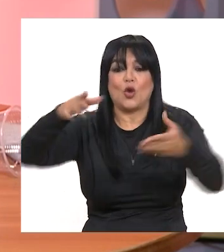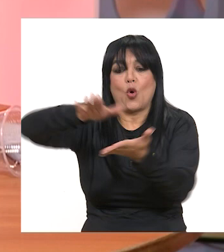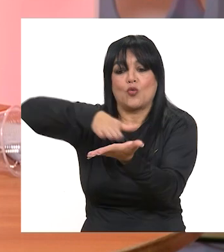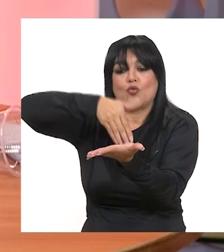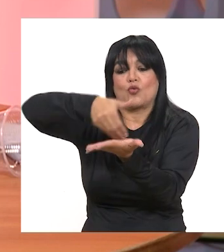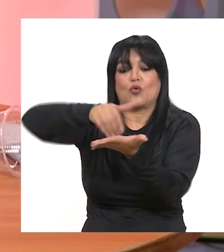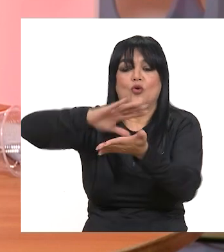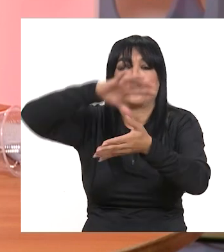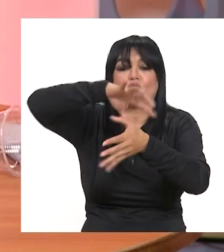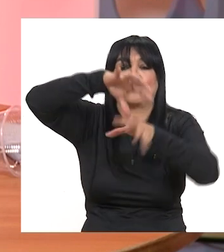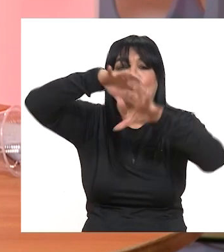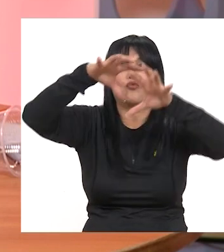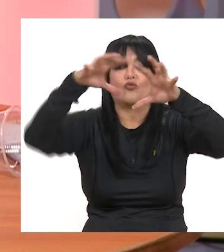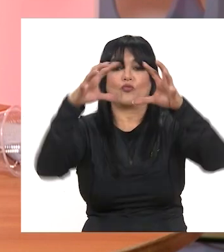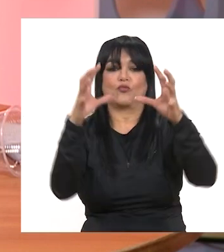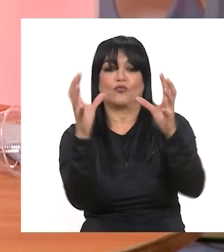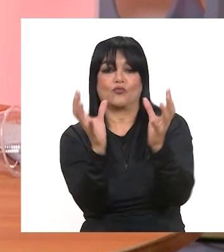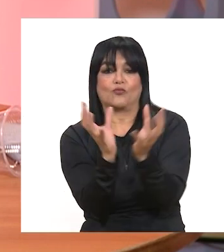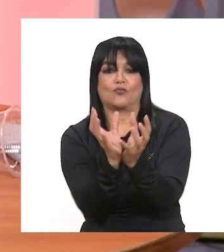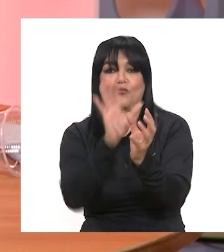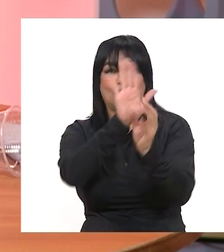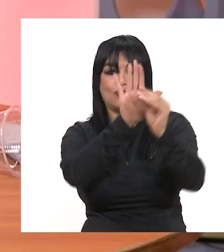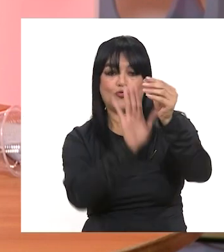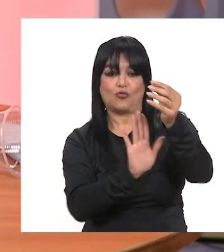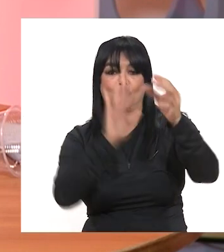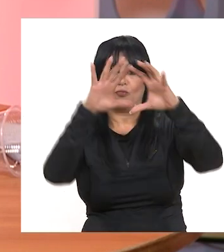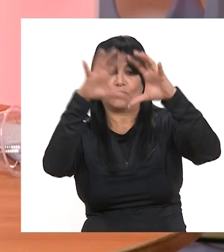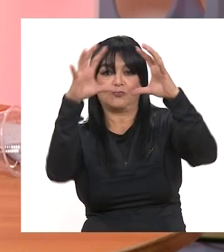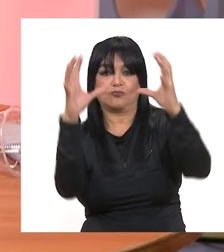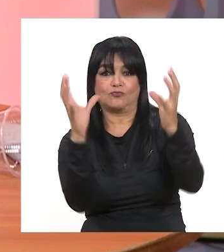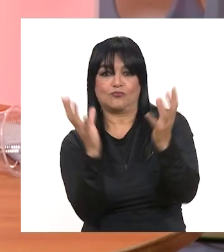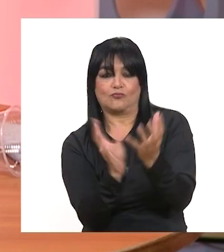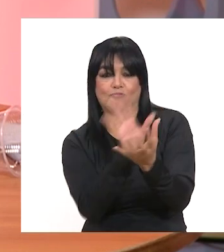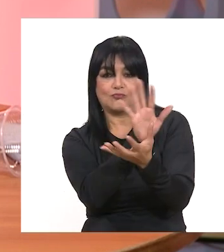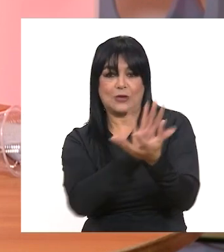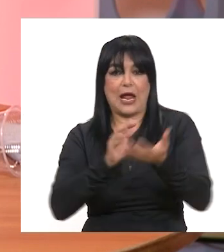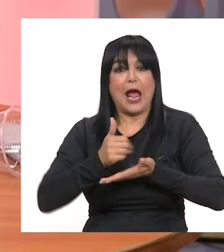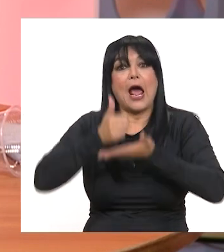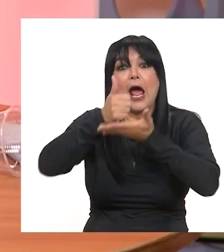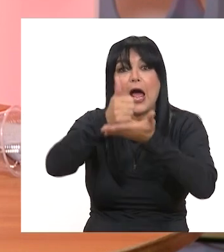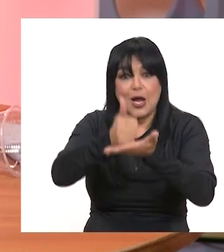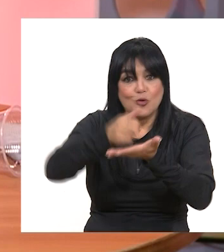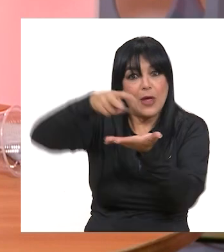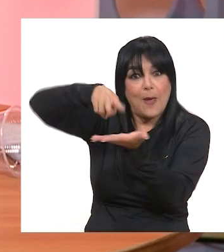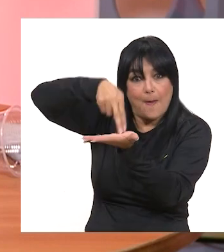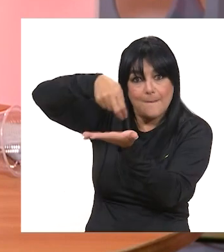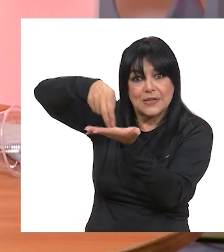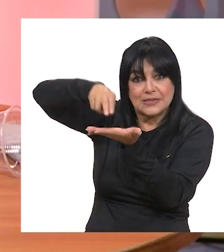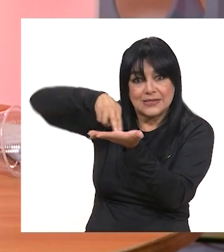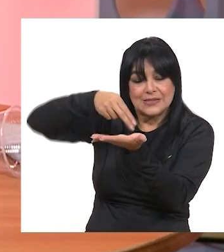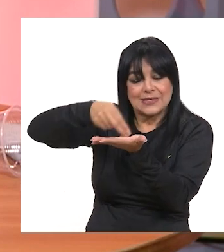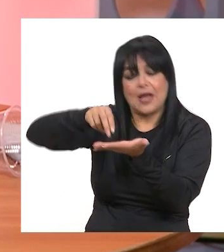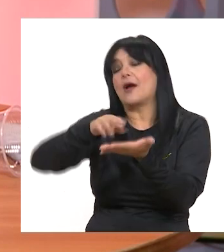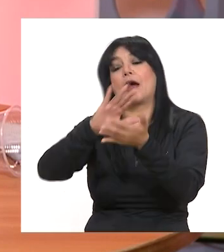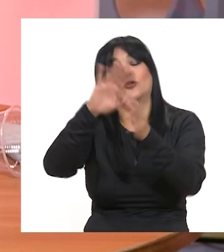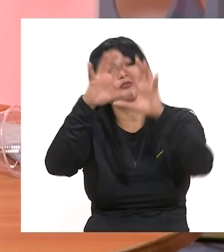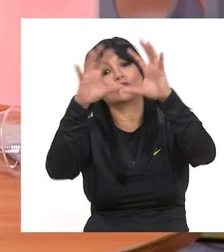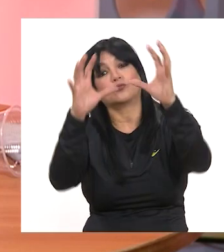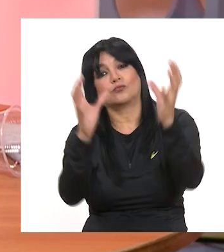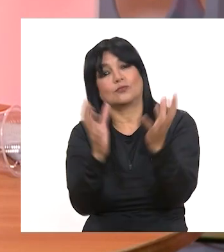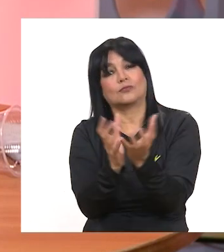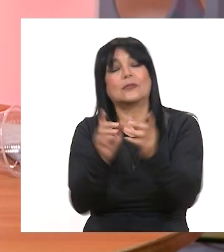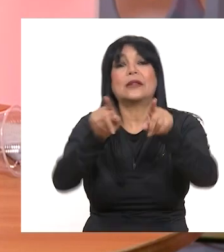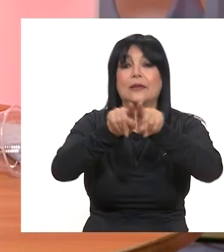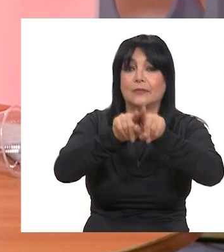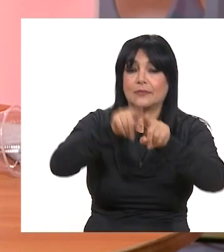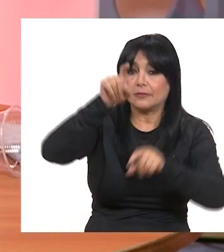ir colocándolas por toda la superficie del globo terráqueo con la ayuda de un pincel. Para esto